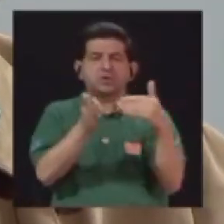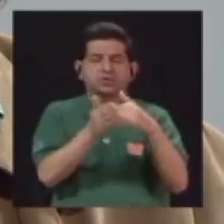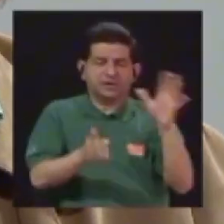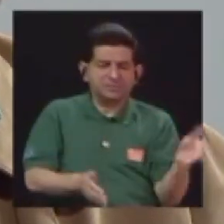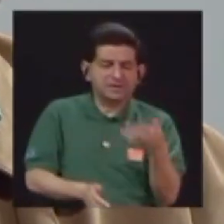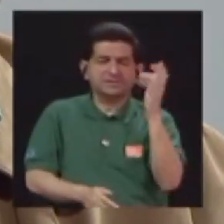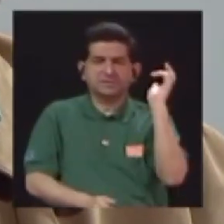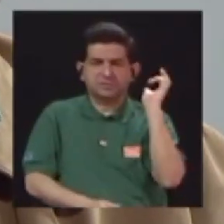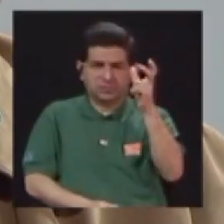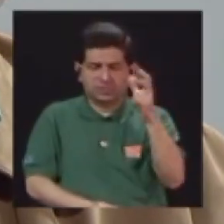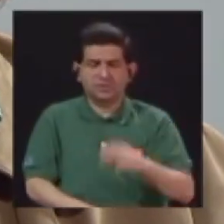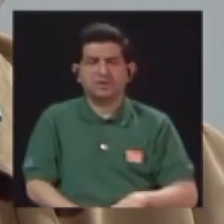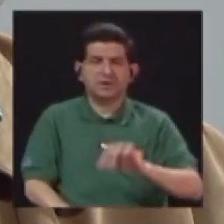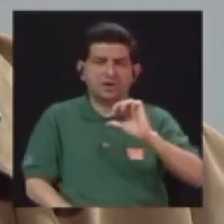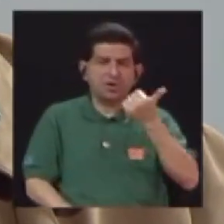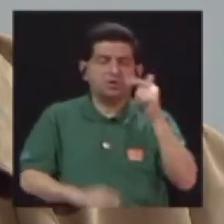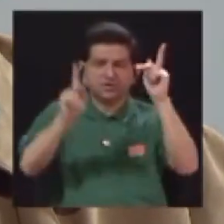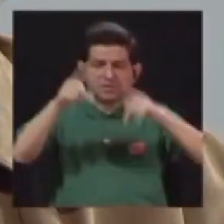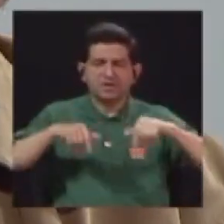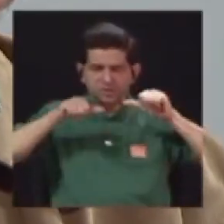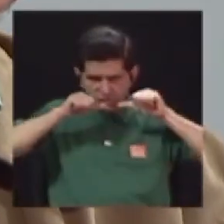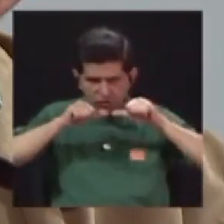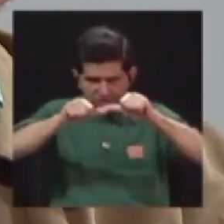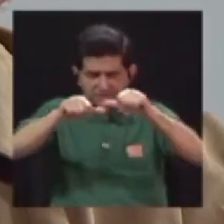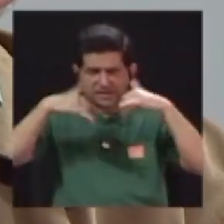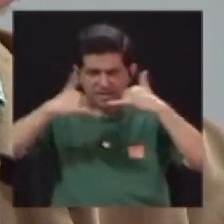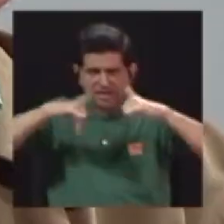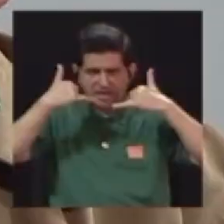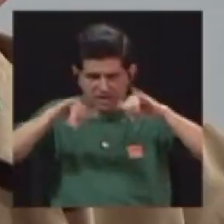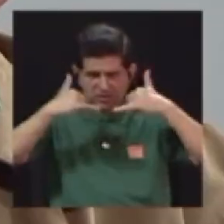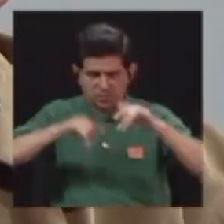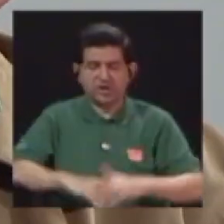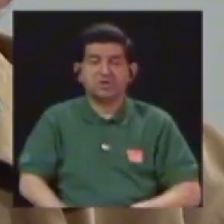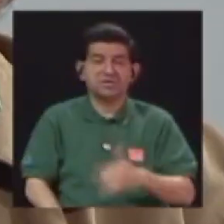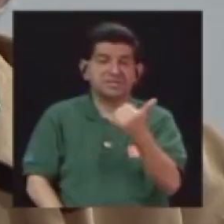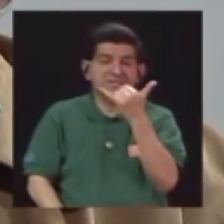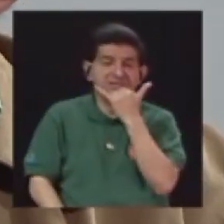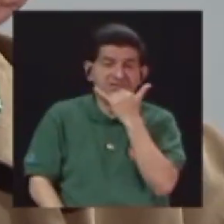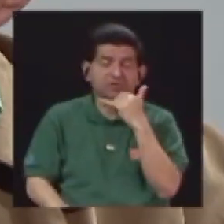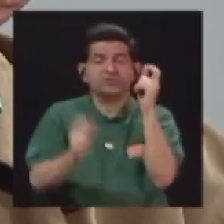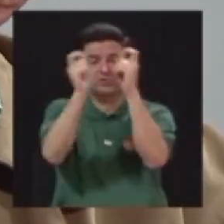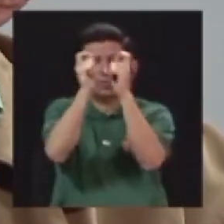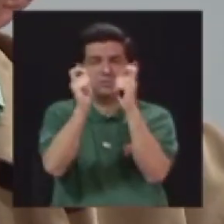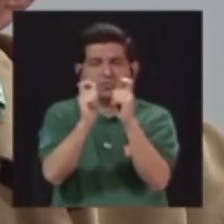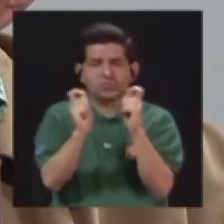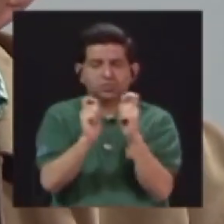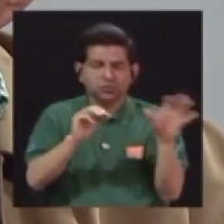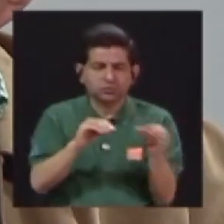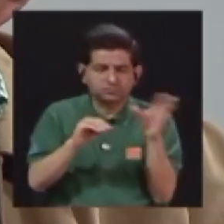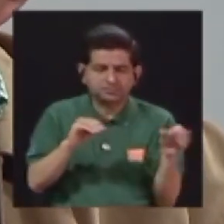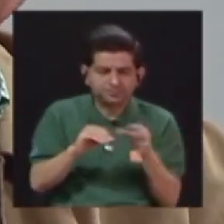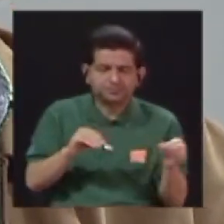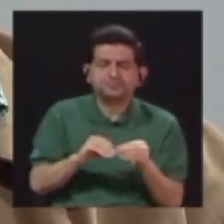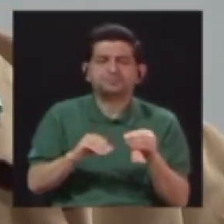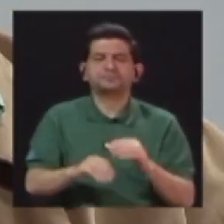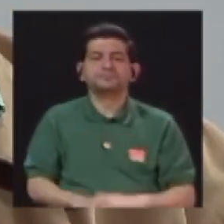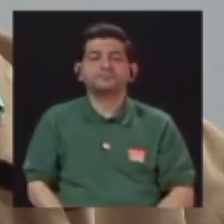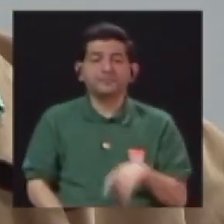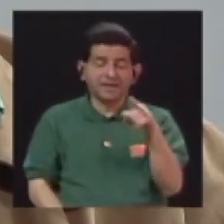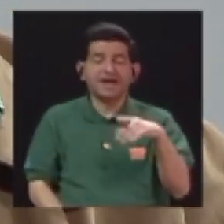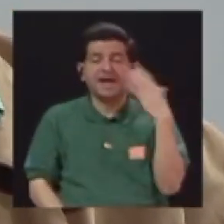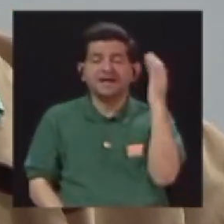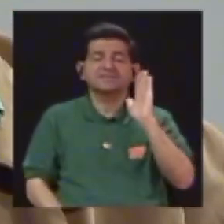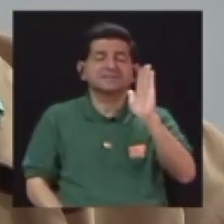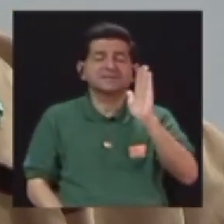que la coja otra persona de los que juegan, ¿verdad? Y cuando se falla se cuenta por puntos, ¿verdad? Ese era el